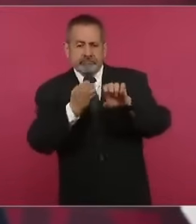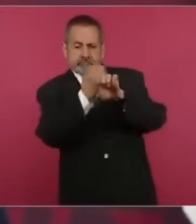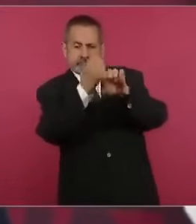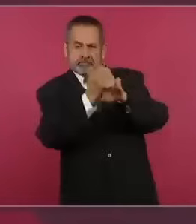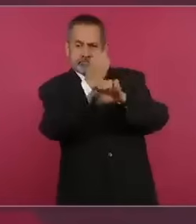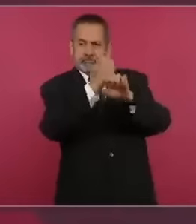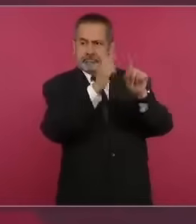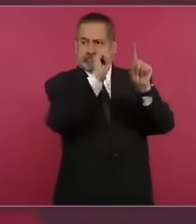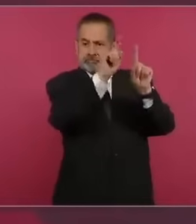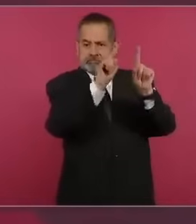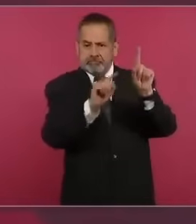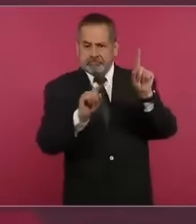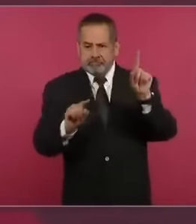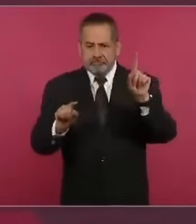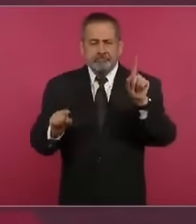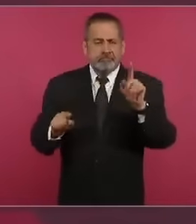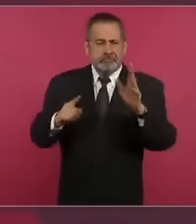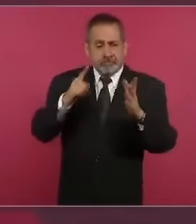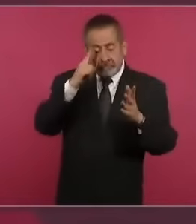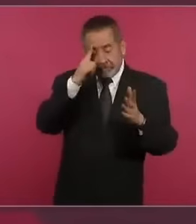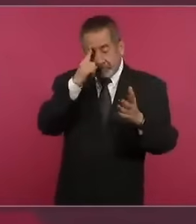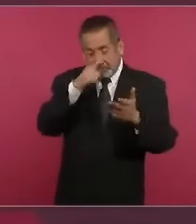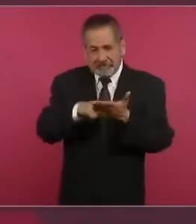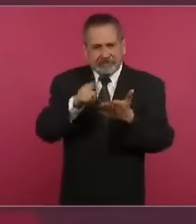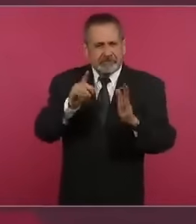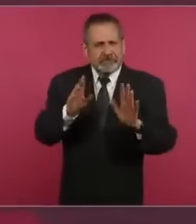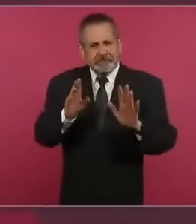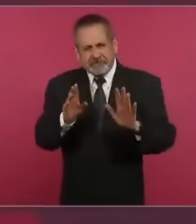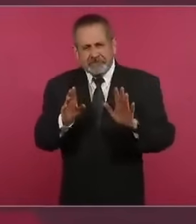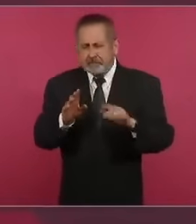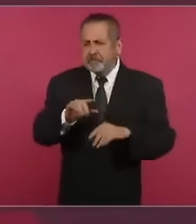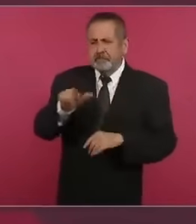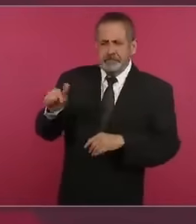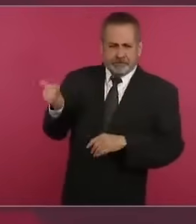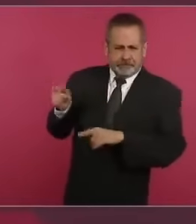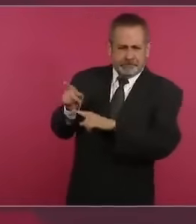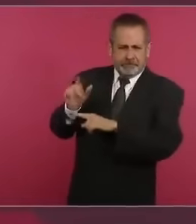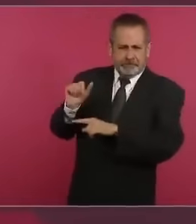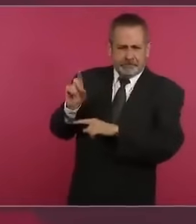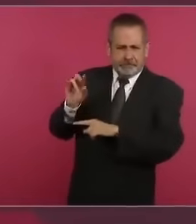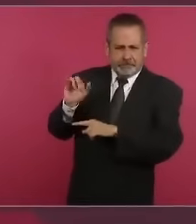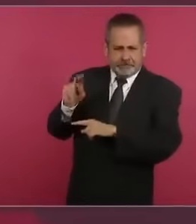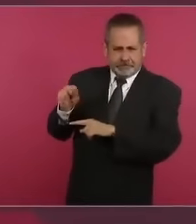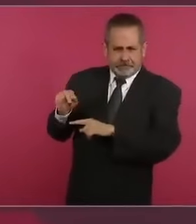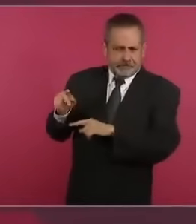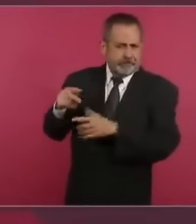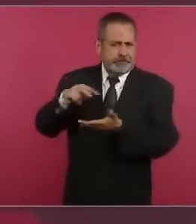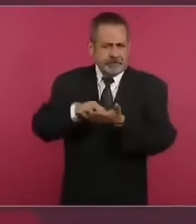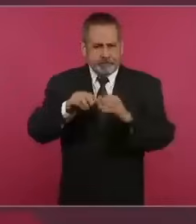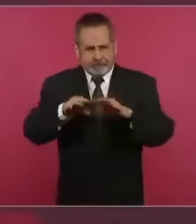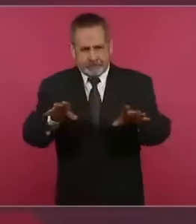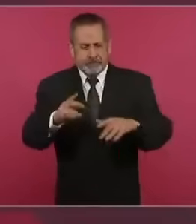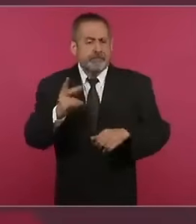gobiernos estatales, creo que Adriana nos va a informar sobre eso, de que